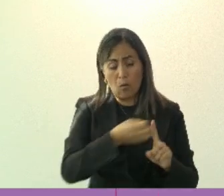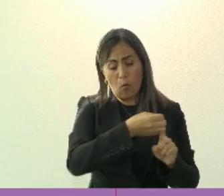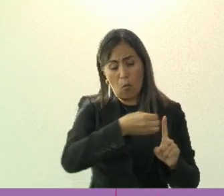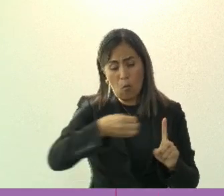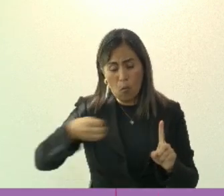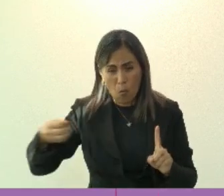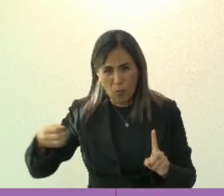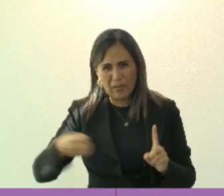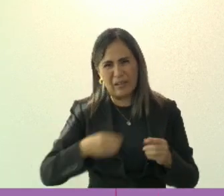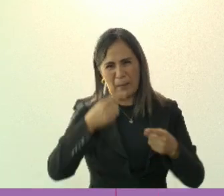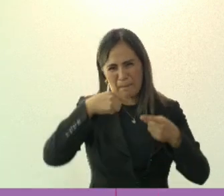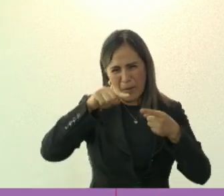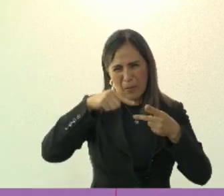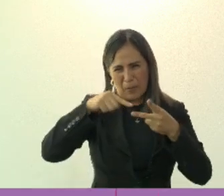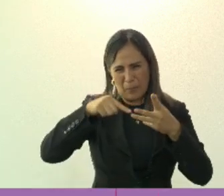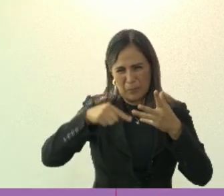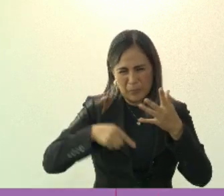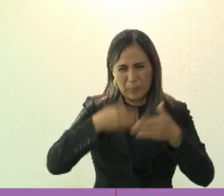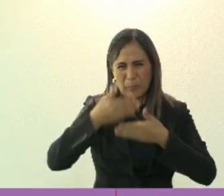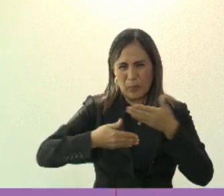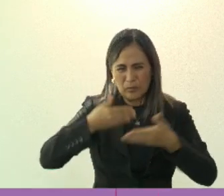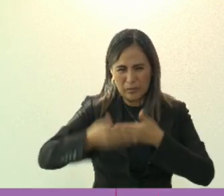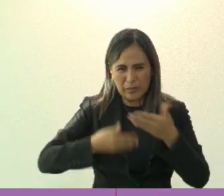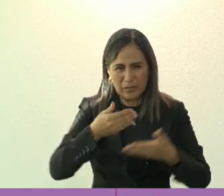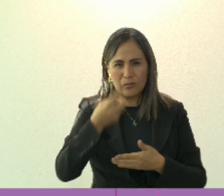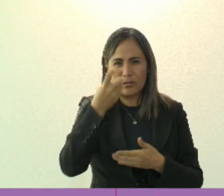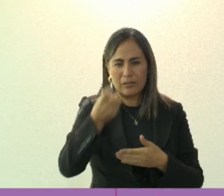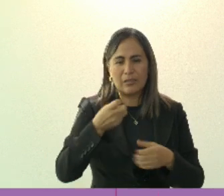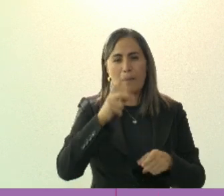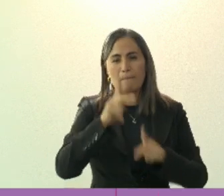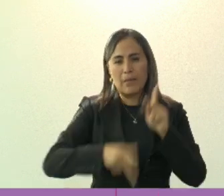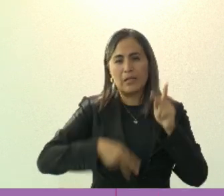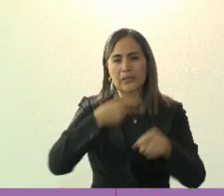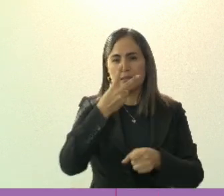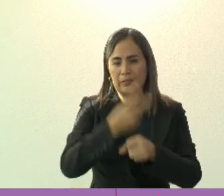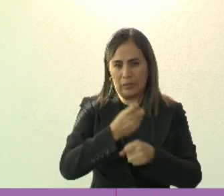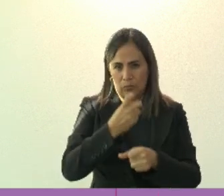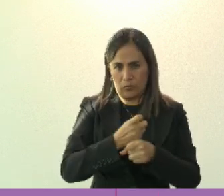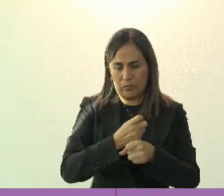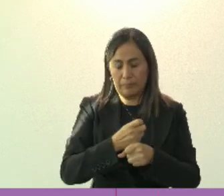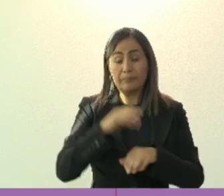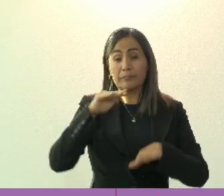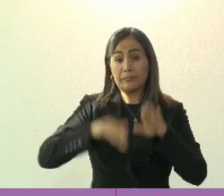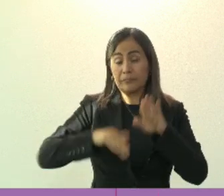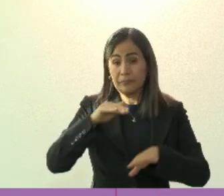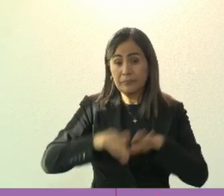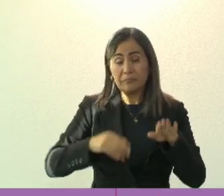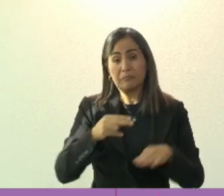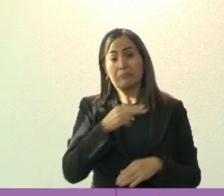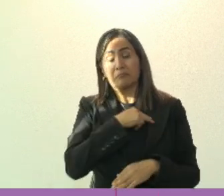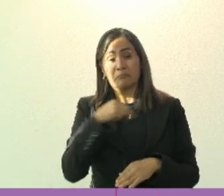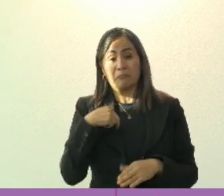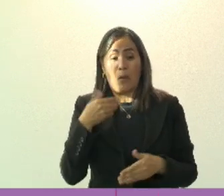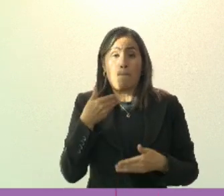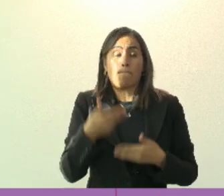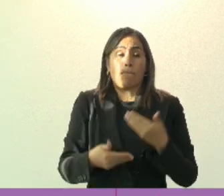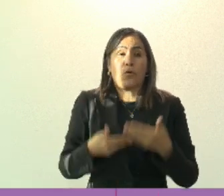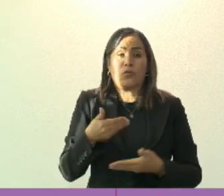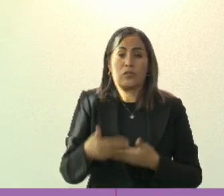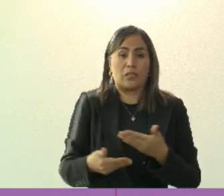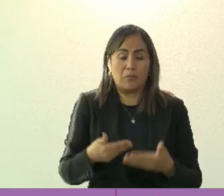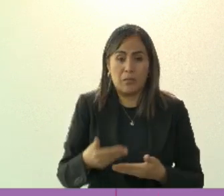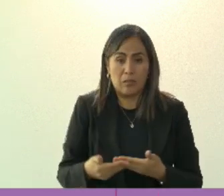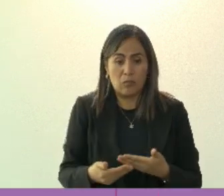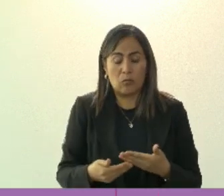de procedimientos. Y a esa es la segunda parte. Muchas veces nuestros procedimientos no se ajustan